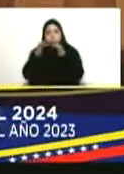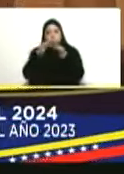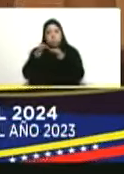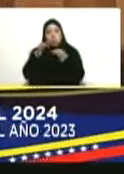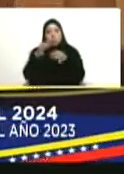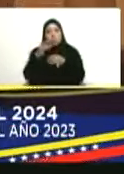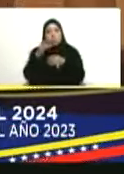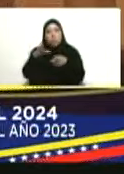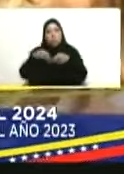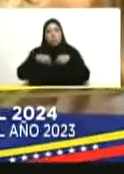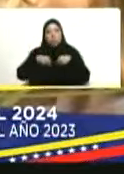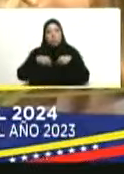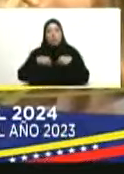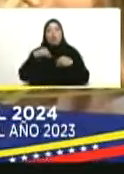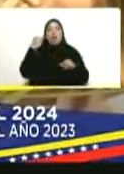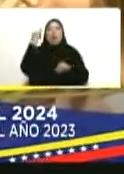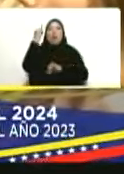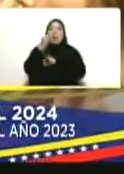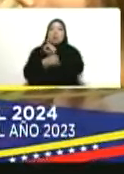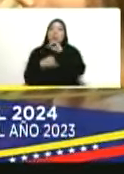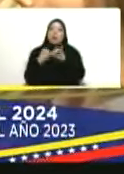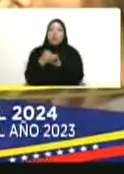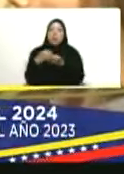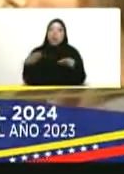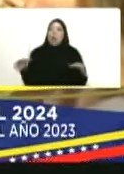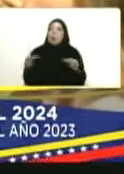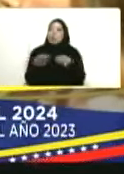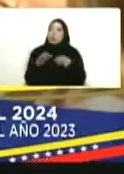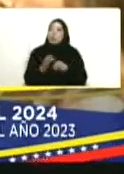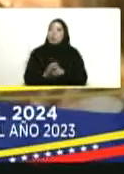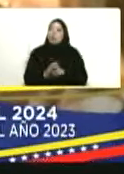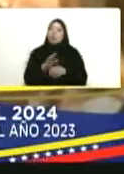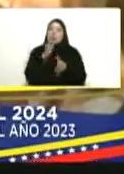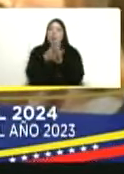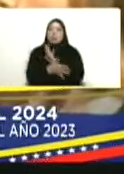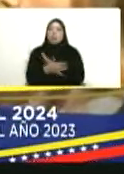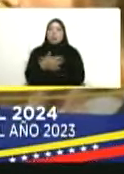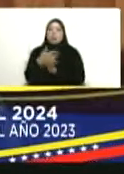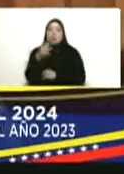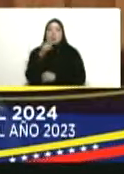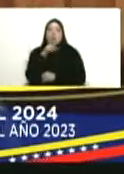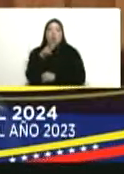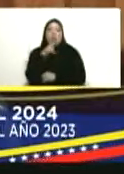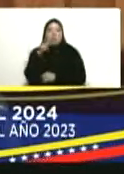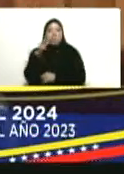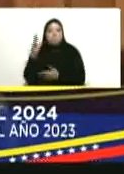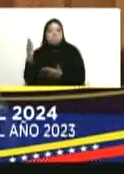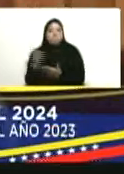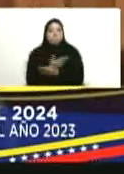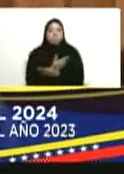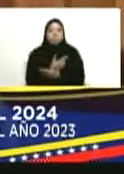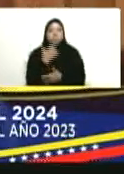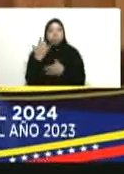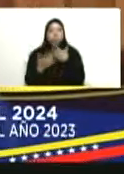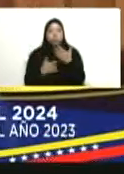y hasta en la Corte Internacional barrimos el piso con ellos los